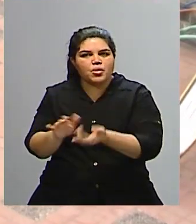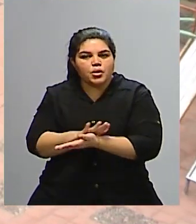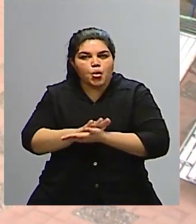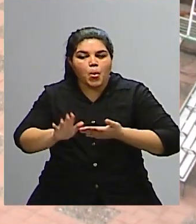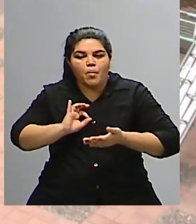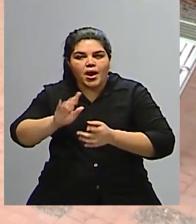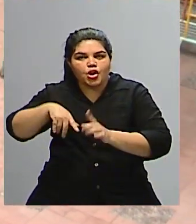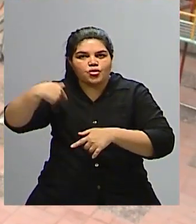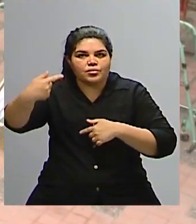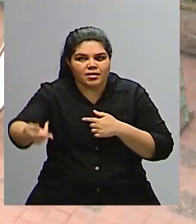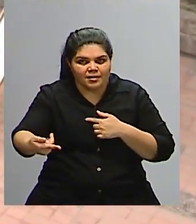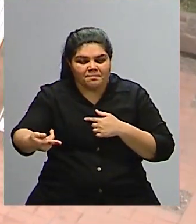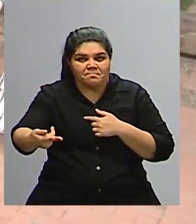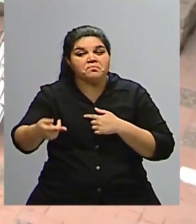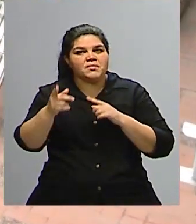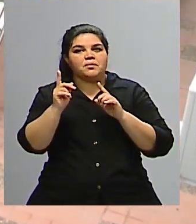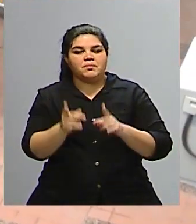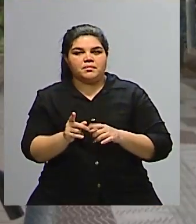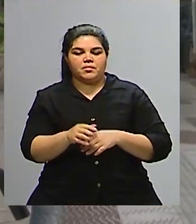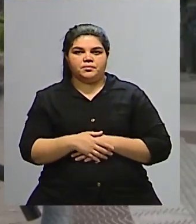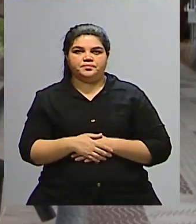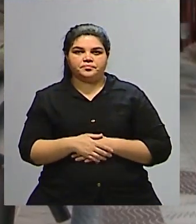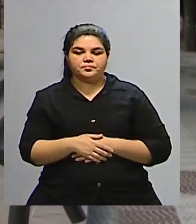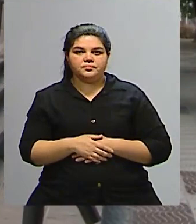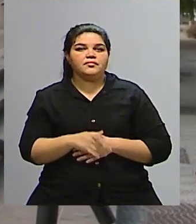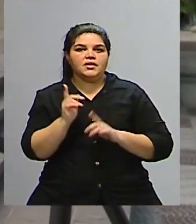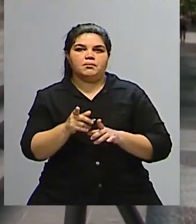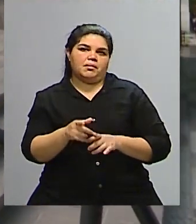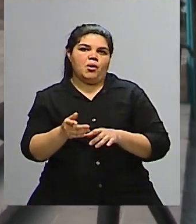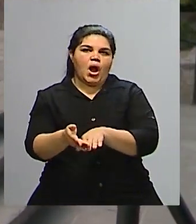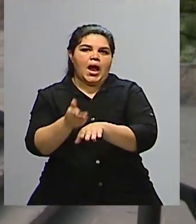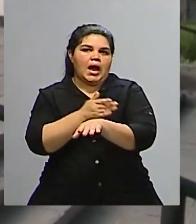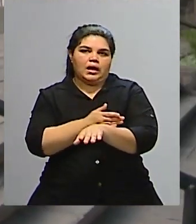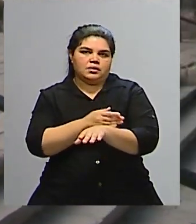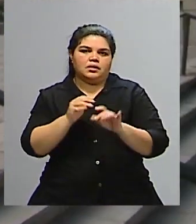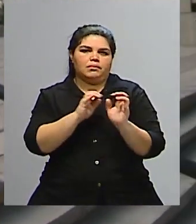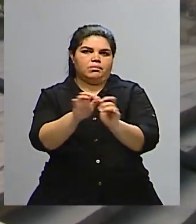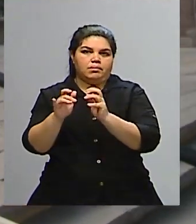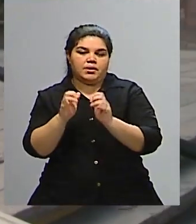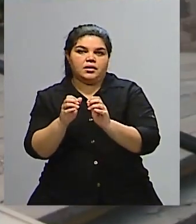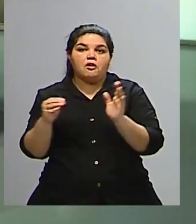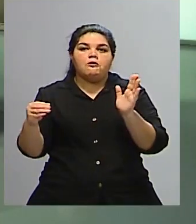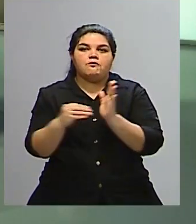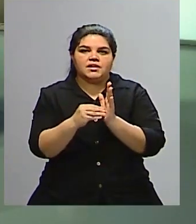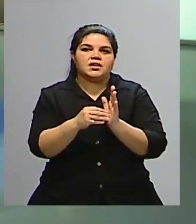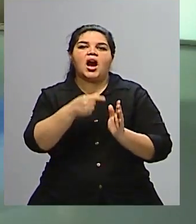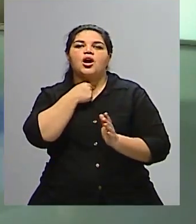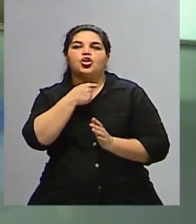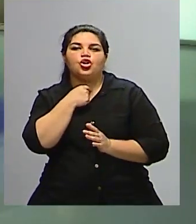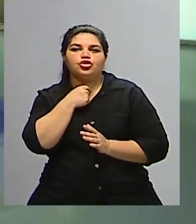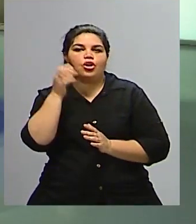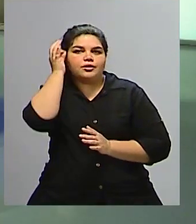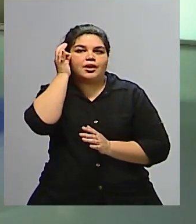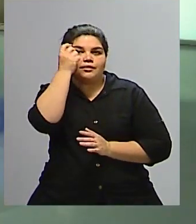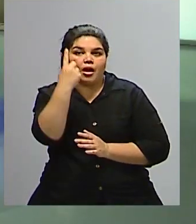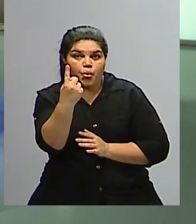en la provincia de Mendoza dice el penúltimo día del último mes antes del cierre de la sesión ordinaria, un complejo que es el 31 de agosto. Que termina Es así, exacto. es el 31 de